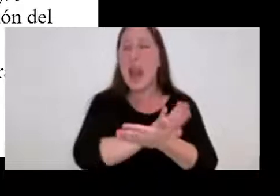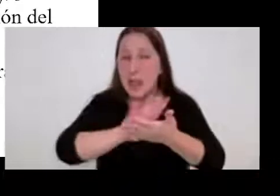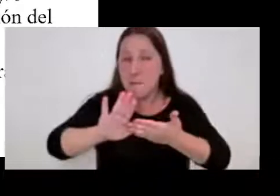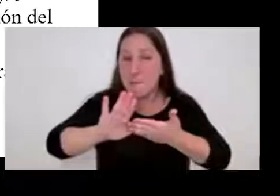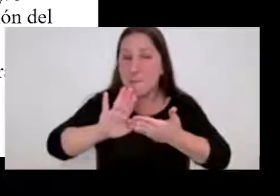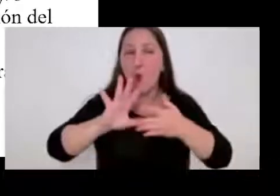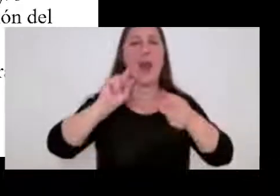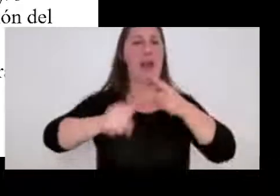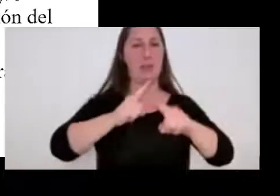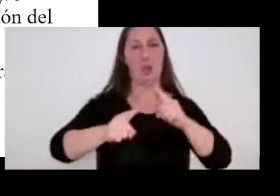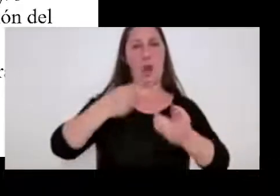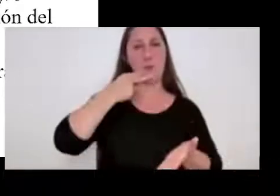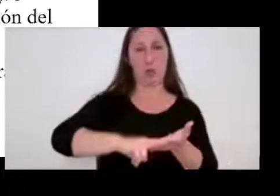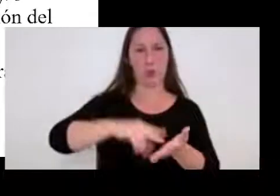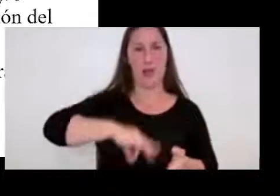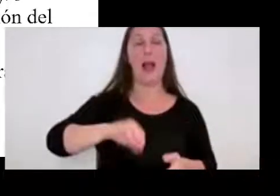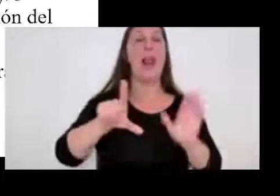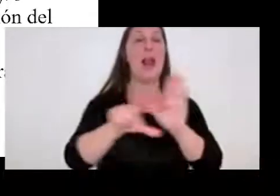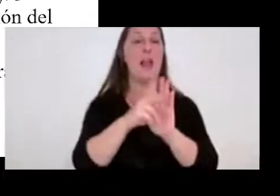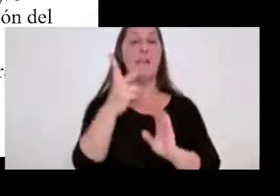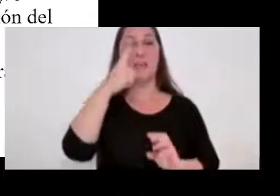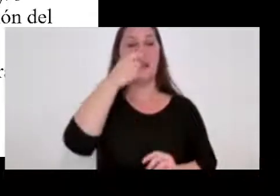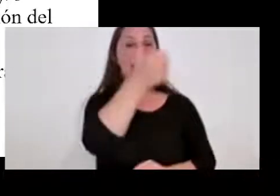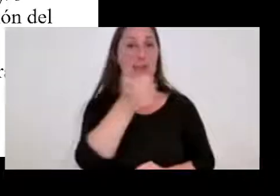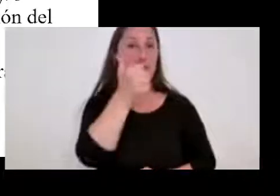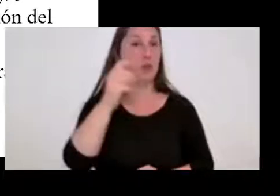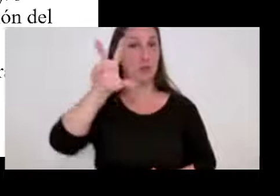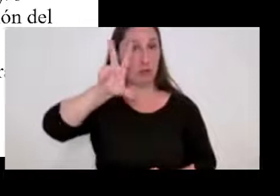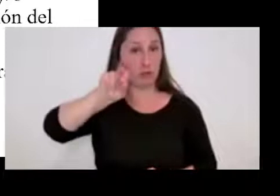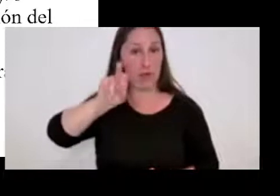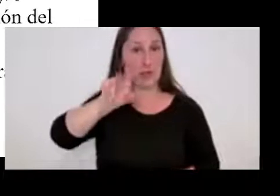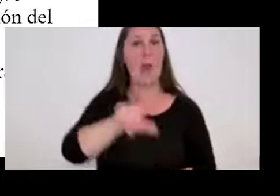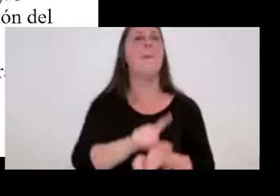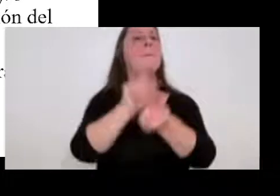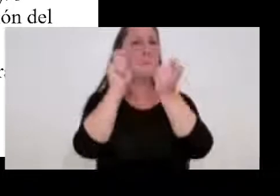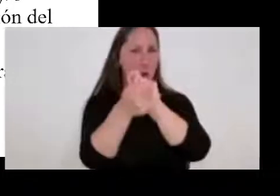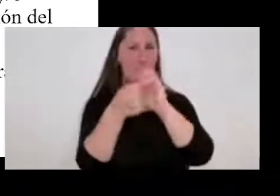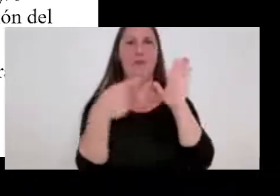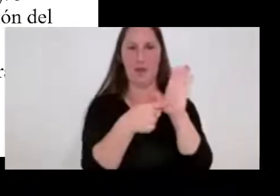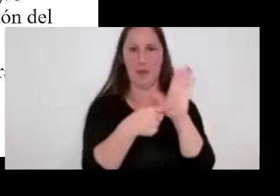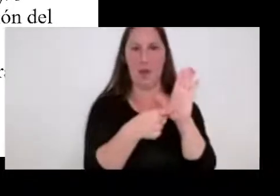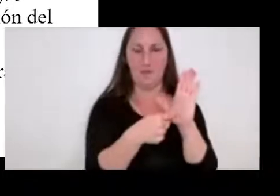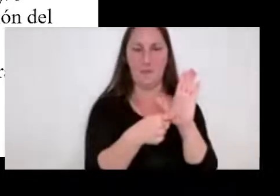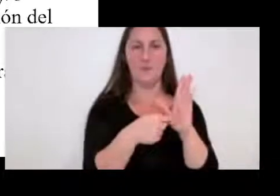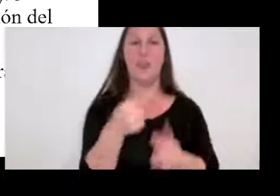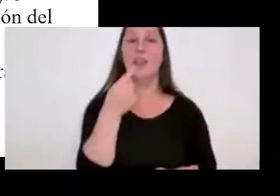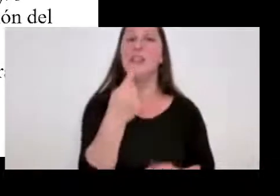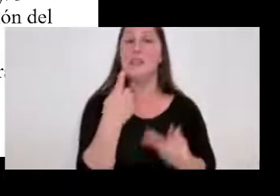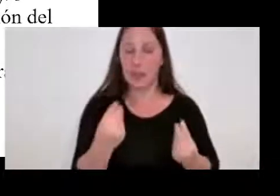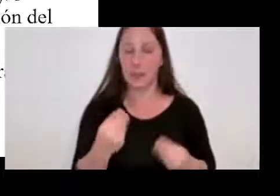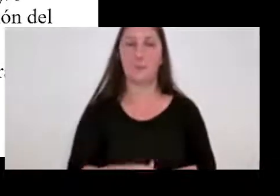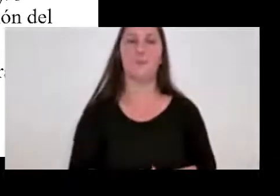ganancias. La ley 27.630 modifica esto y donde dispone que cuando